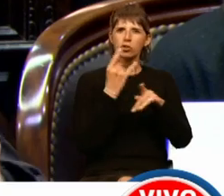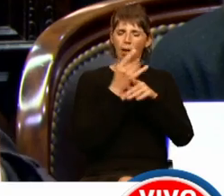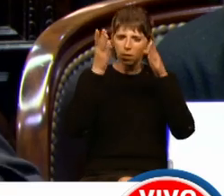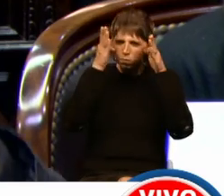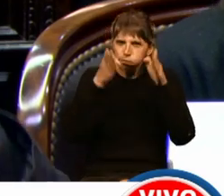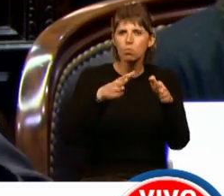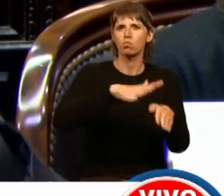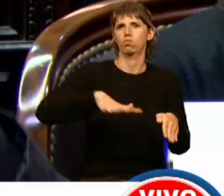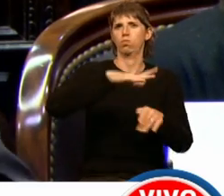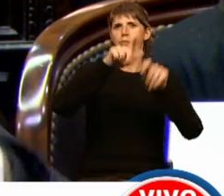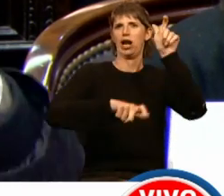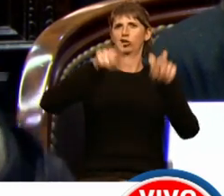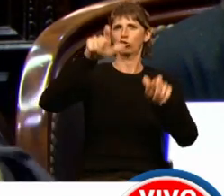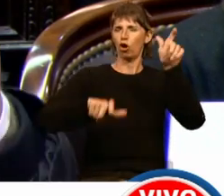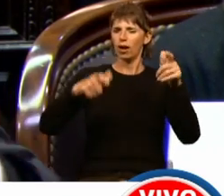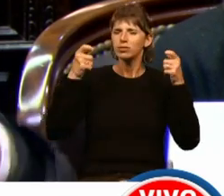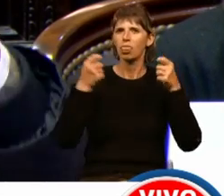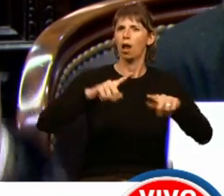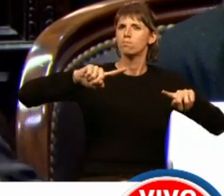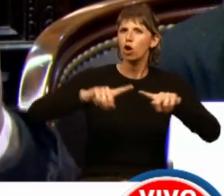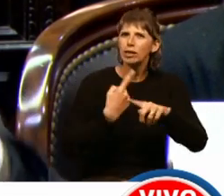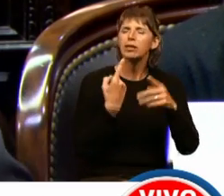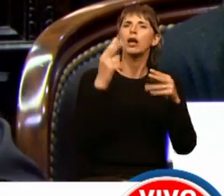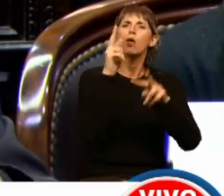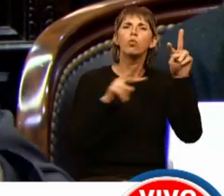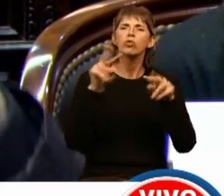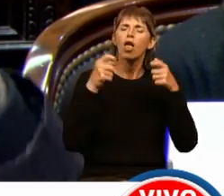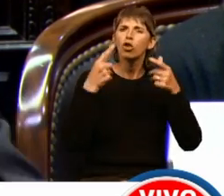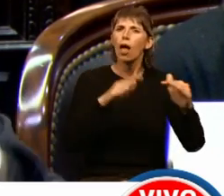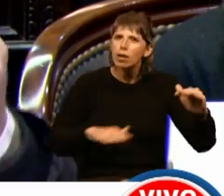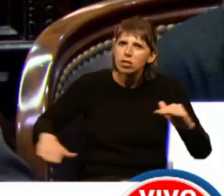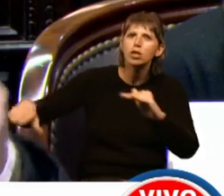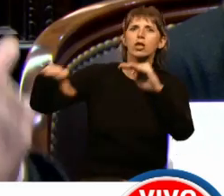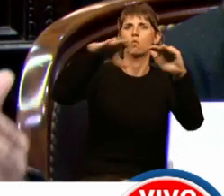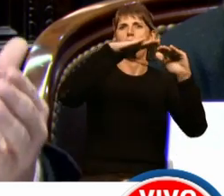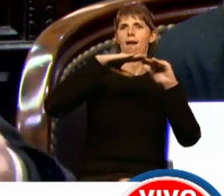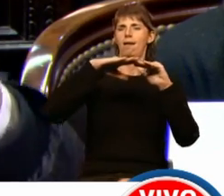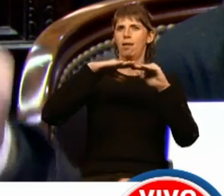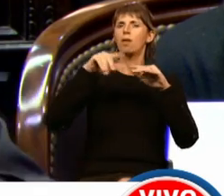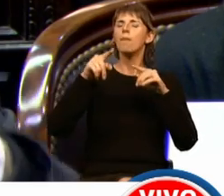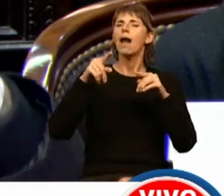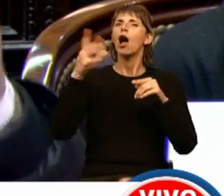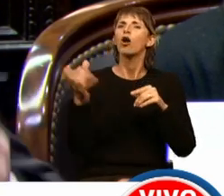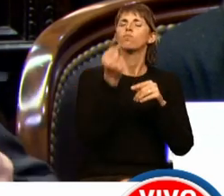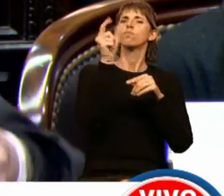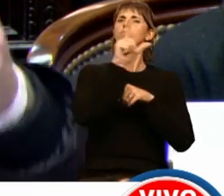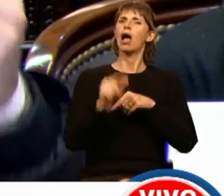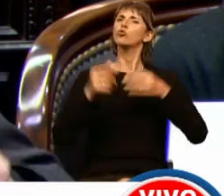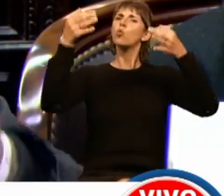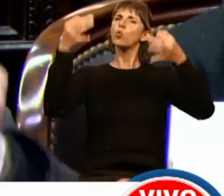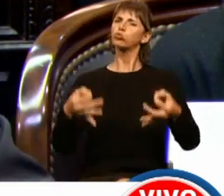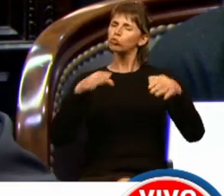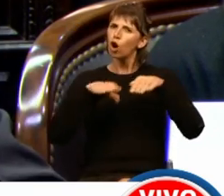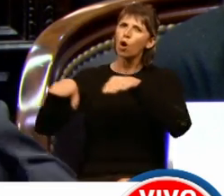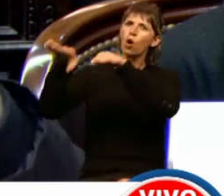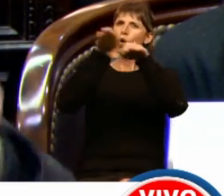siga llevando adelante políticas que nos permitan levantar el piso de igualdad en la argentina y que nos permitan poder tener un país justo soberano para